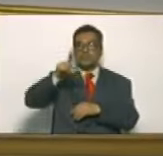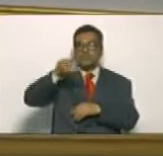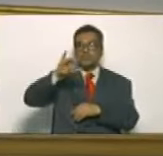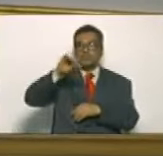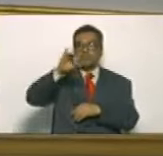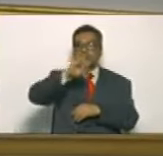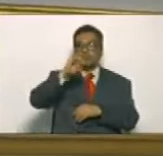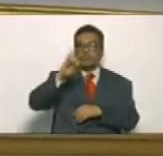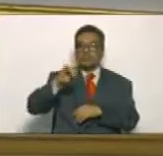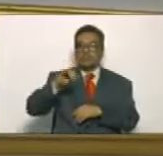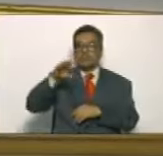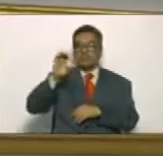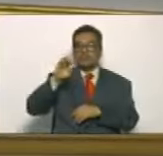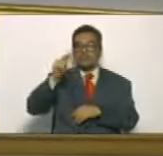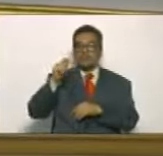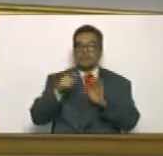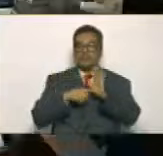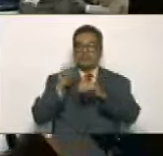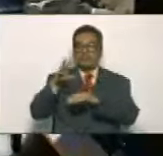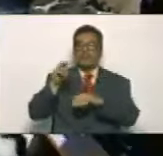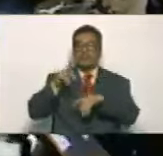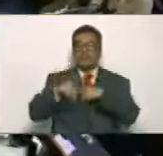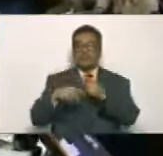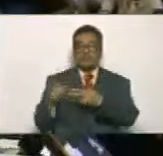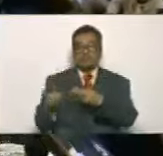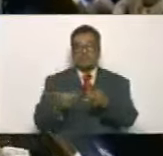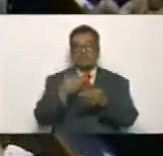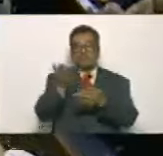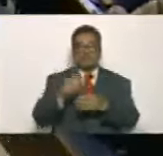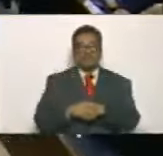Muñoz. Solicita la tribuna de oradores, se le concede.